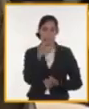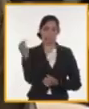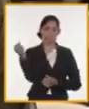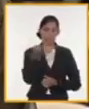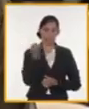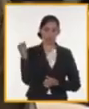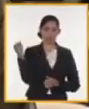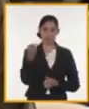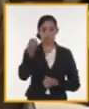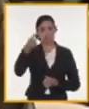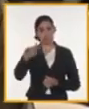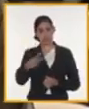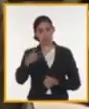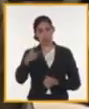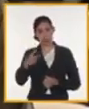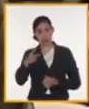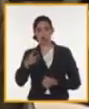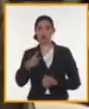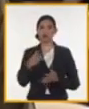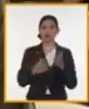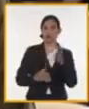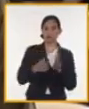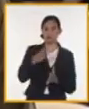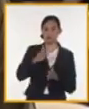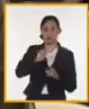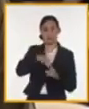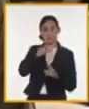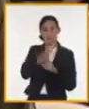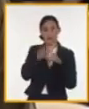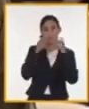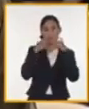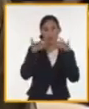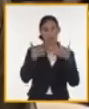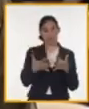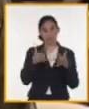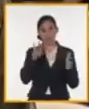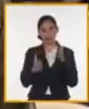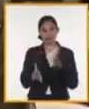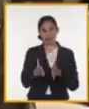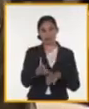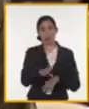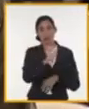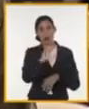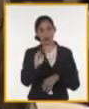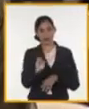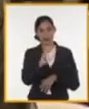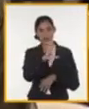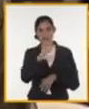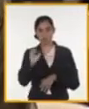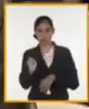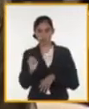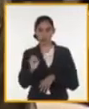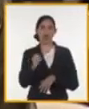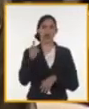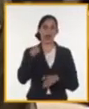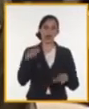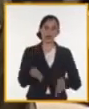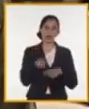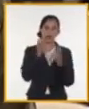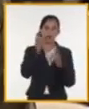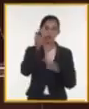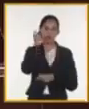de segunda clase y las conmemorativas 40, 50 y 60 aniversarios de las Fuerzas